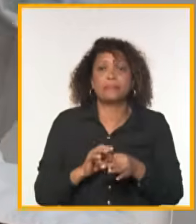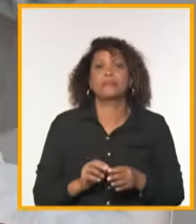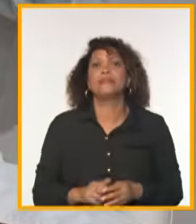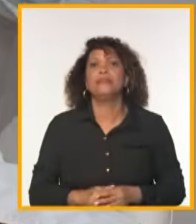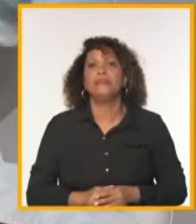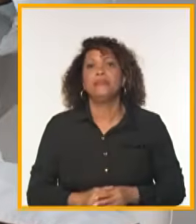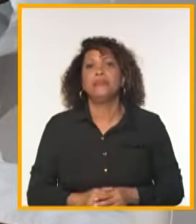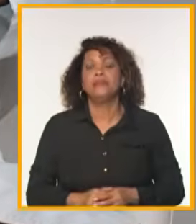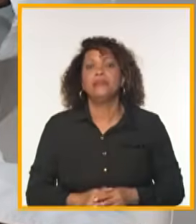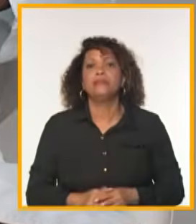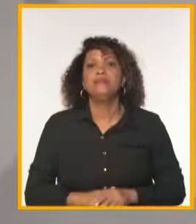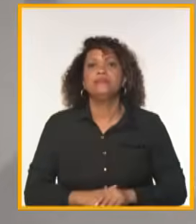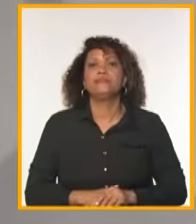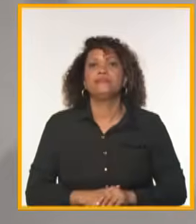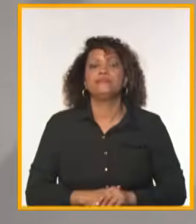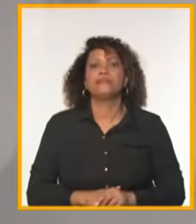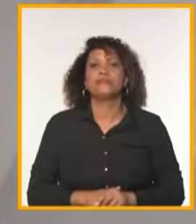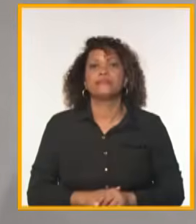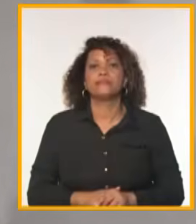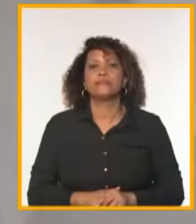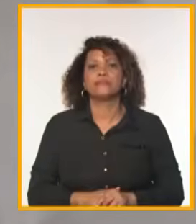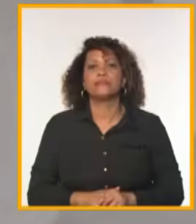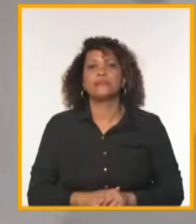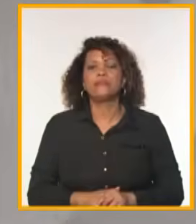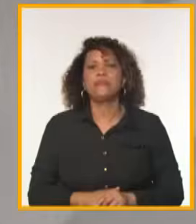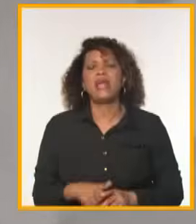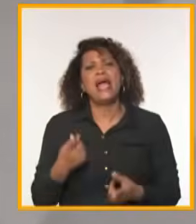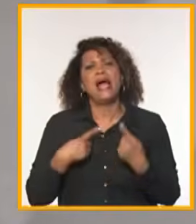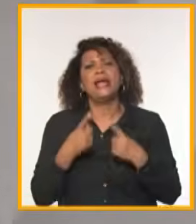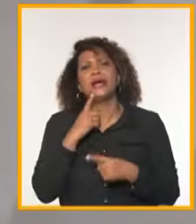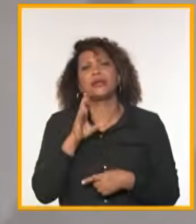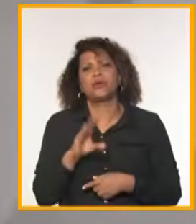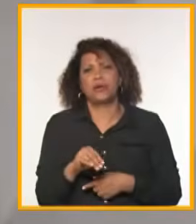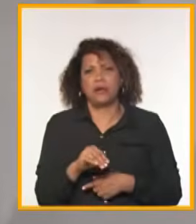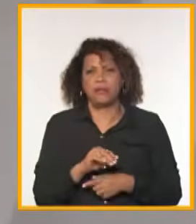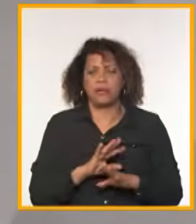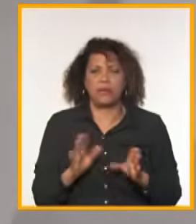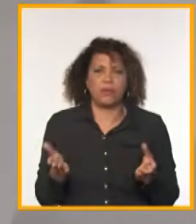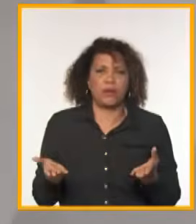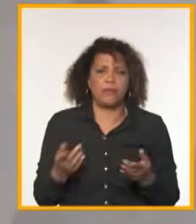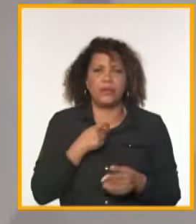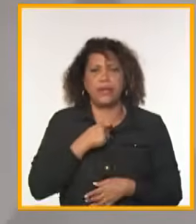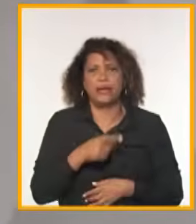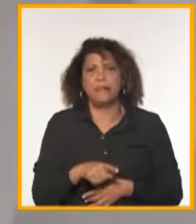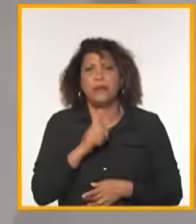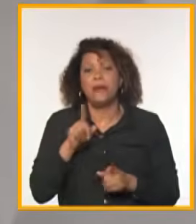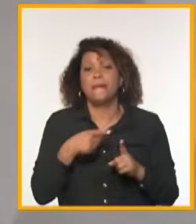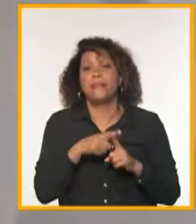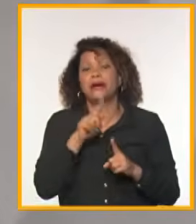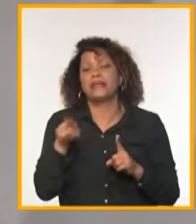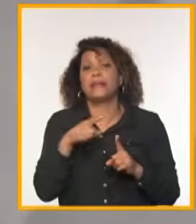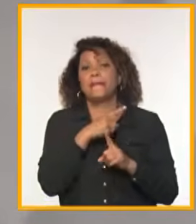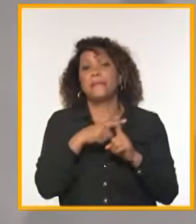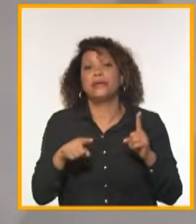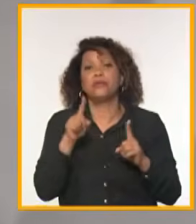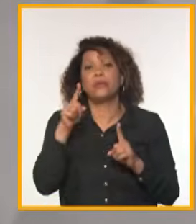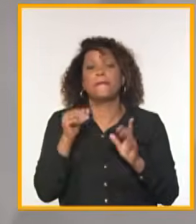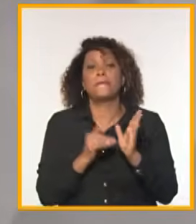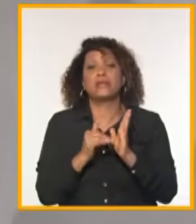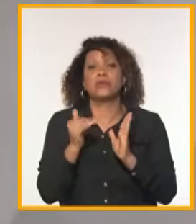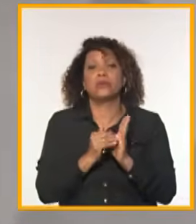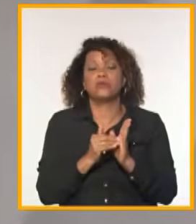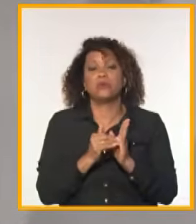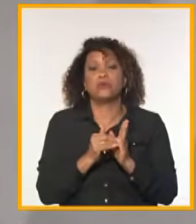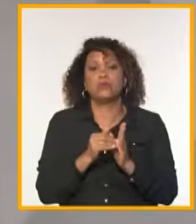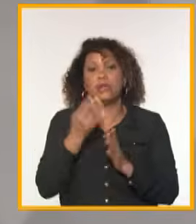y realmente dio Bueno, resultado. yo creo que hay algo que habla por sí solo. El hecho de que más de 500.000 de cubanos estuvieron en África y